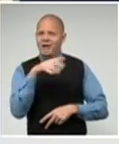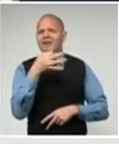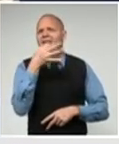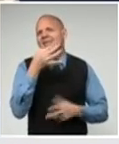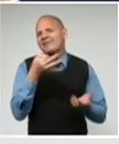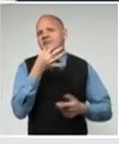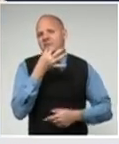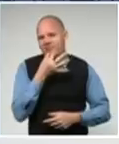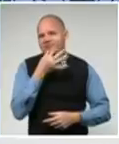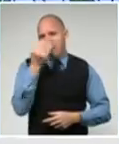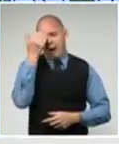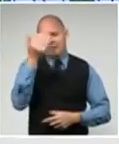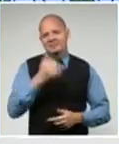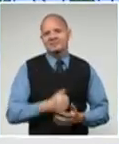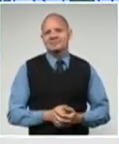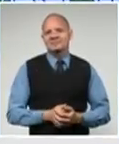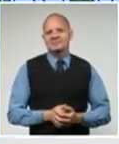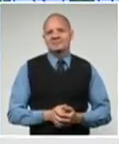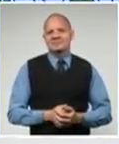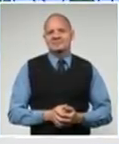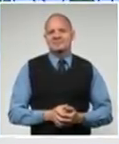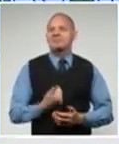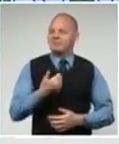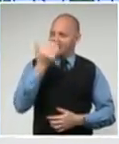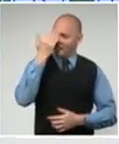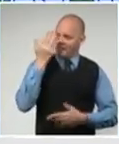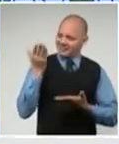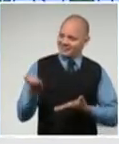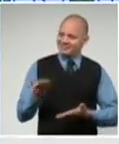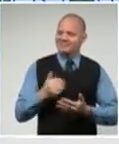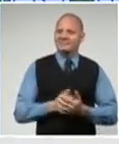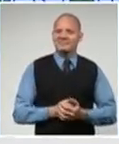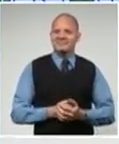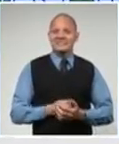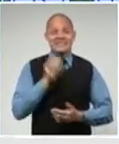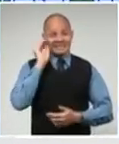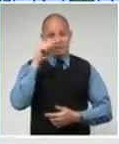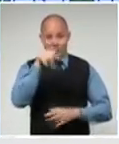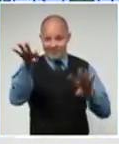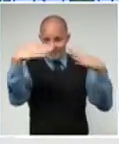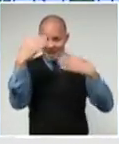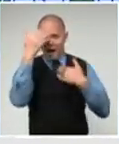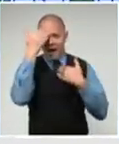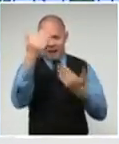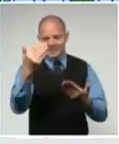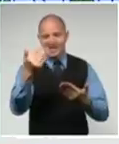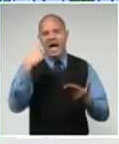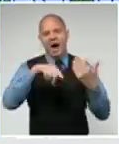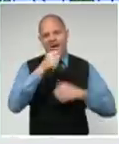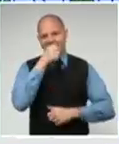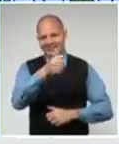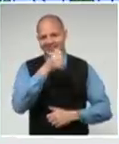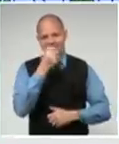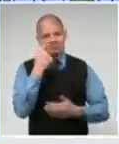gracias. El agradecimiento también para usted, doctor, y por supuesto, para todos los que nos siguen. Devolvemos la señal a los estudios centrales.